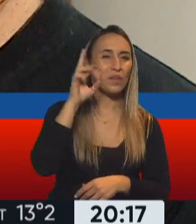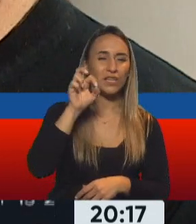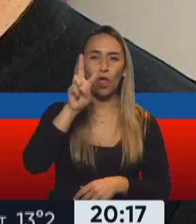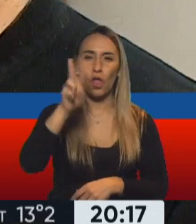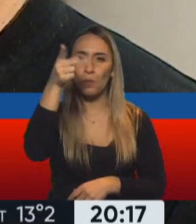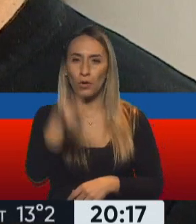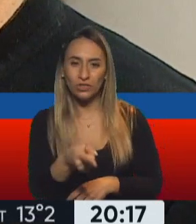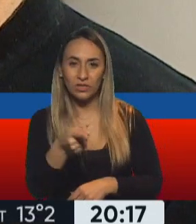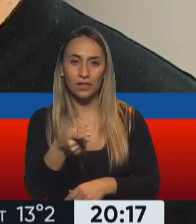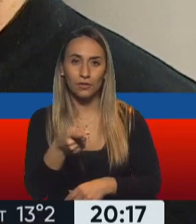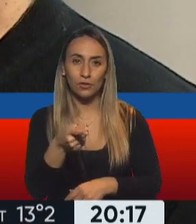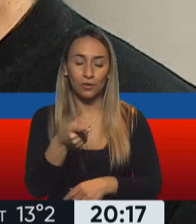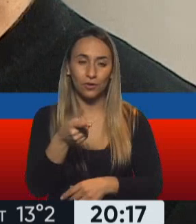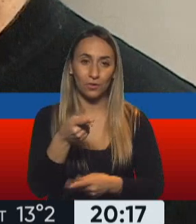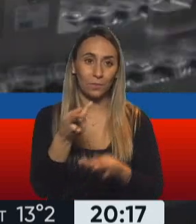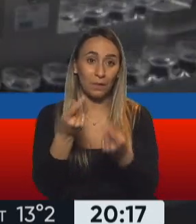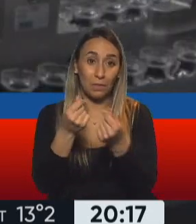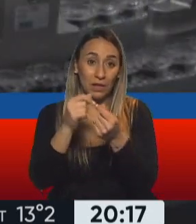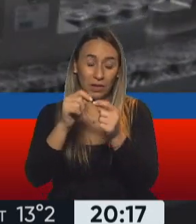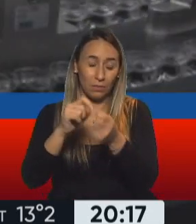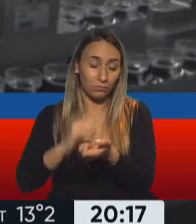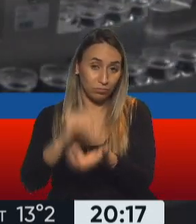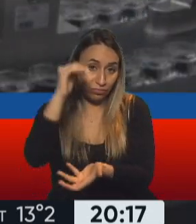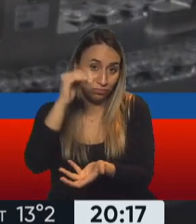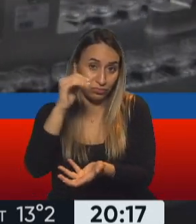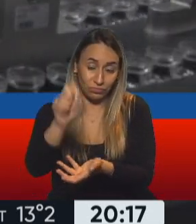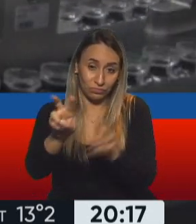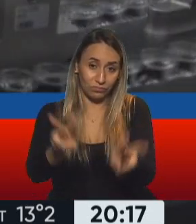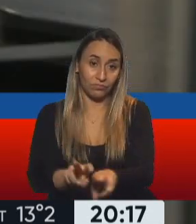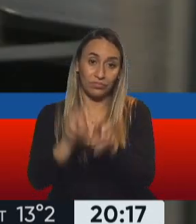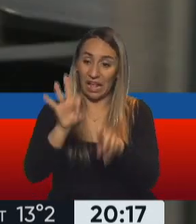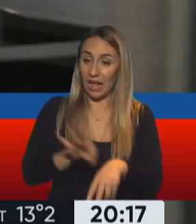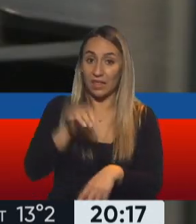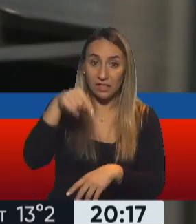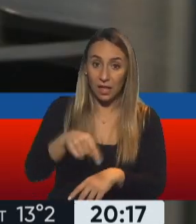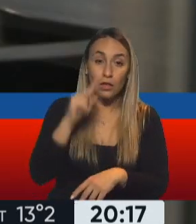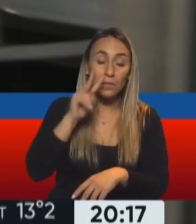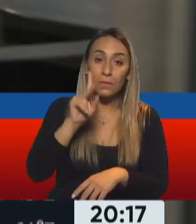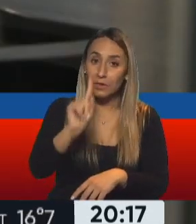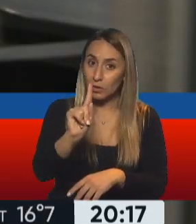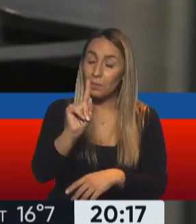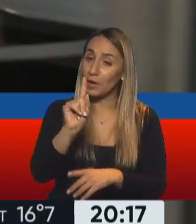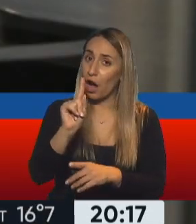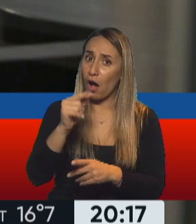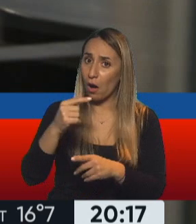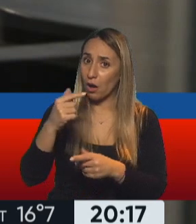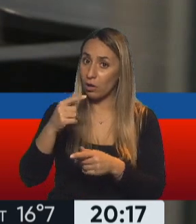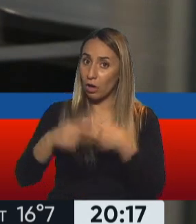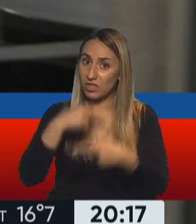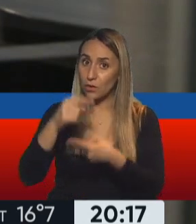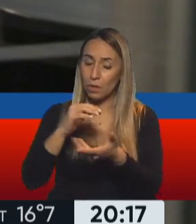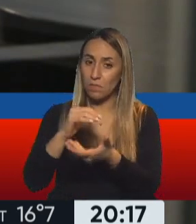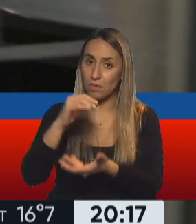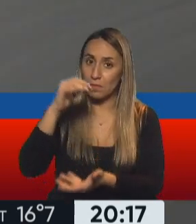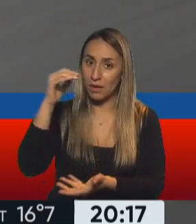902% de beneficio este año 2021 y creciendo. Esa es por nombrar solo una de las farmas,